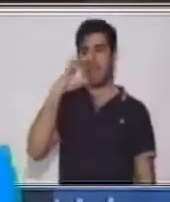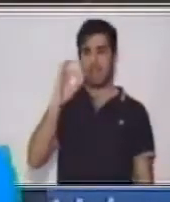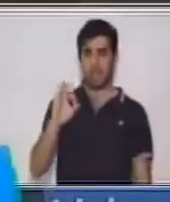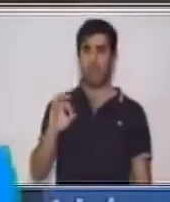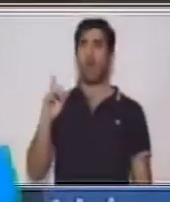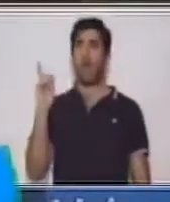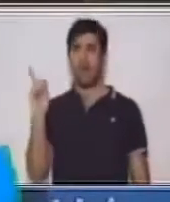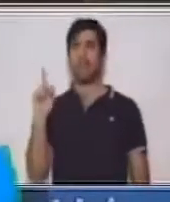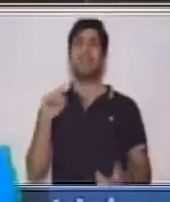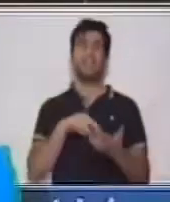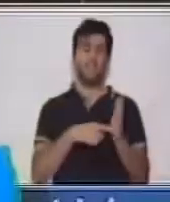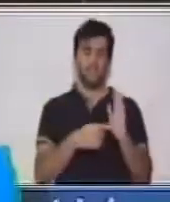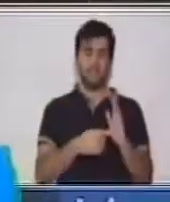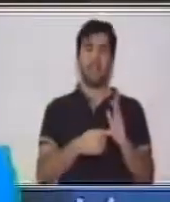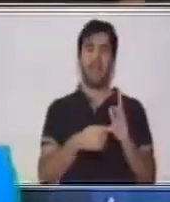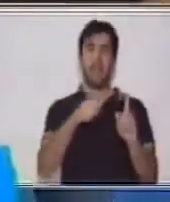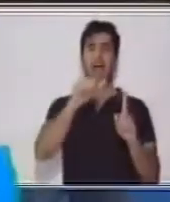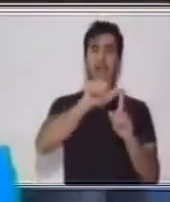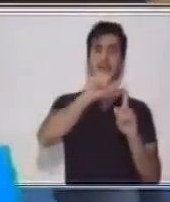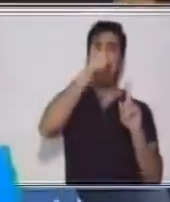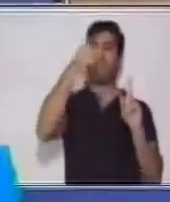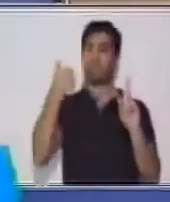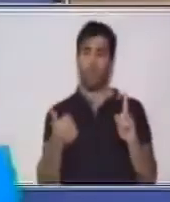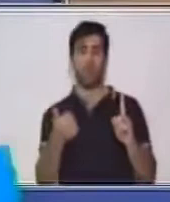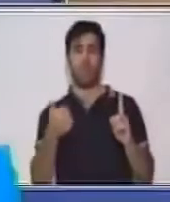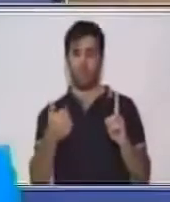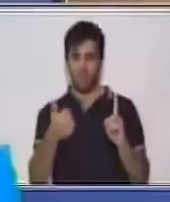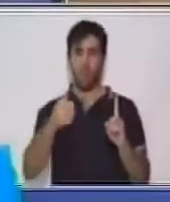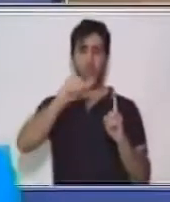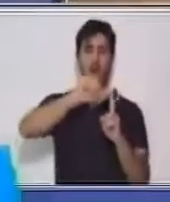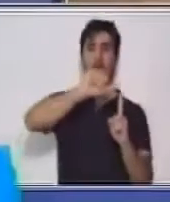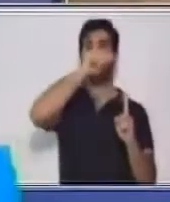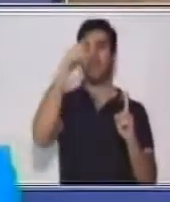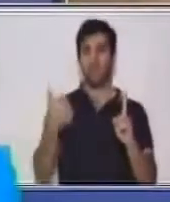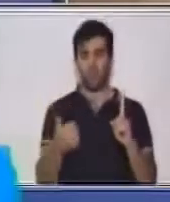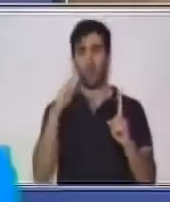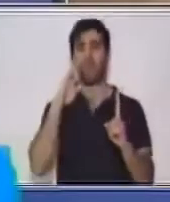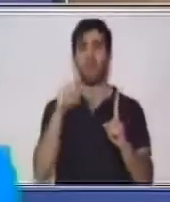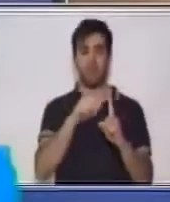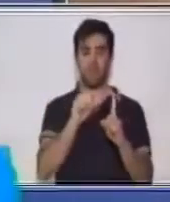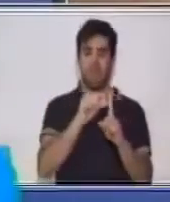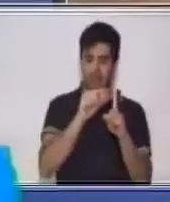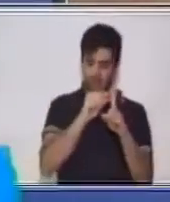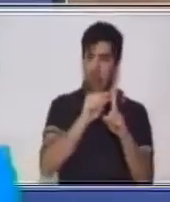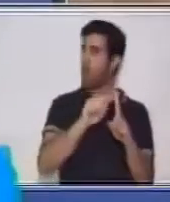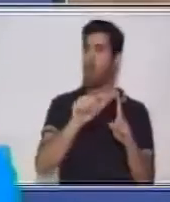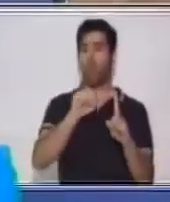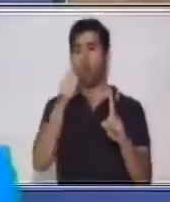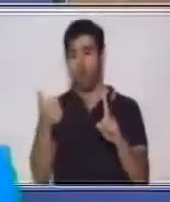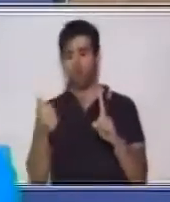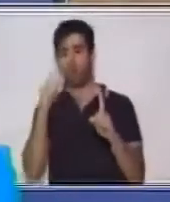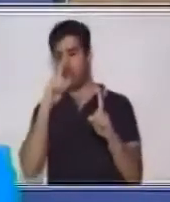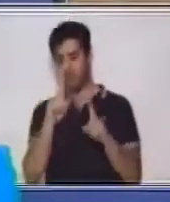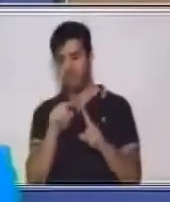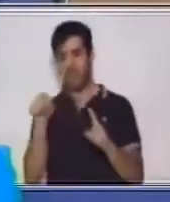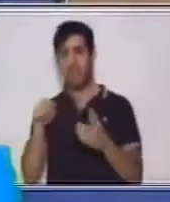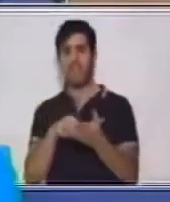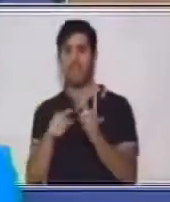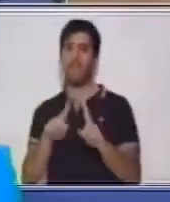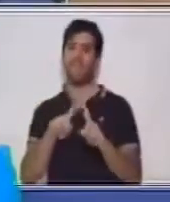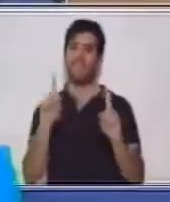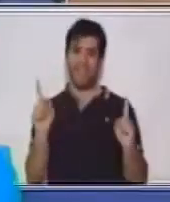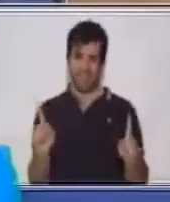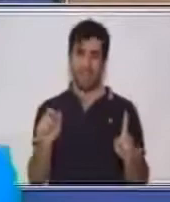Y dijimos que eran antónimos porque son palabras que significan lo contrario. Muy bien, ahora